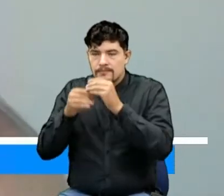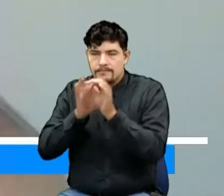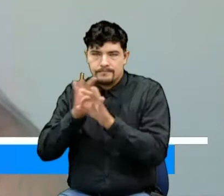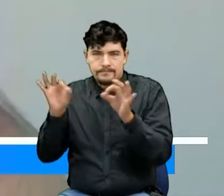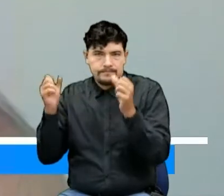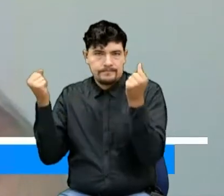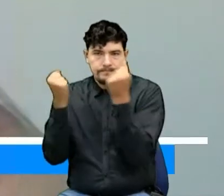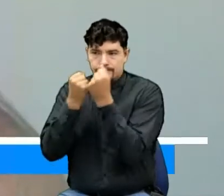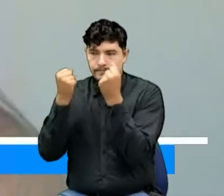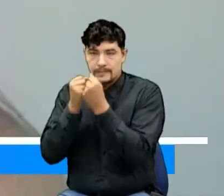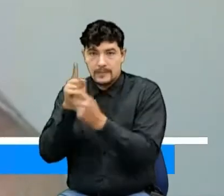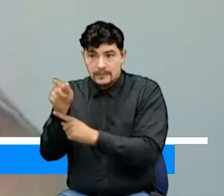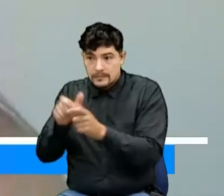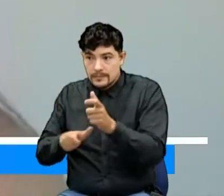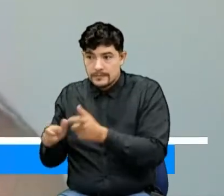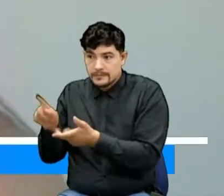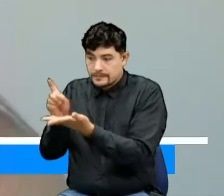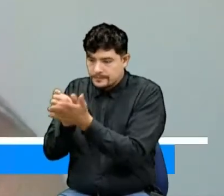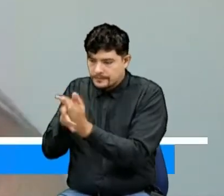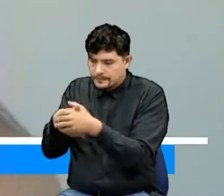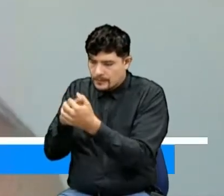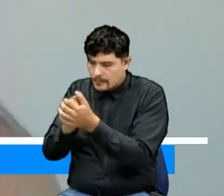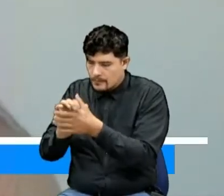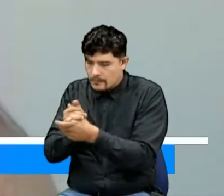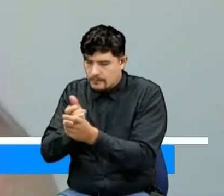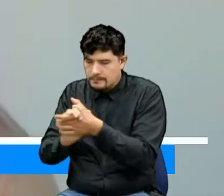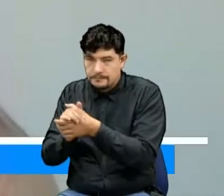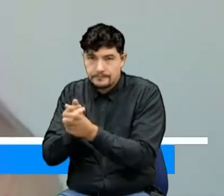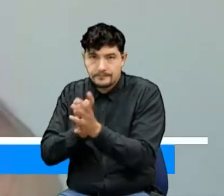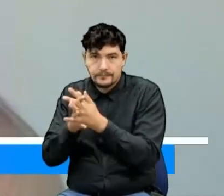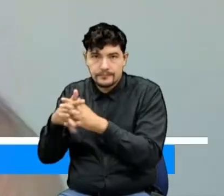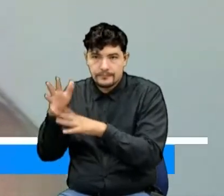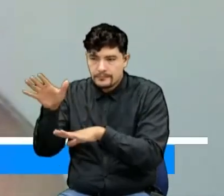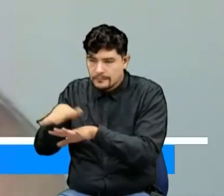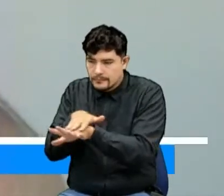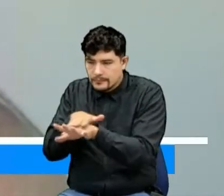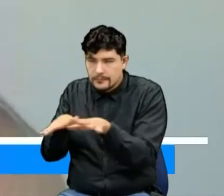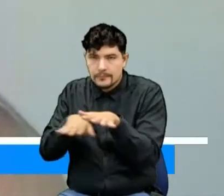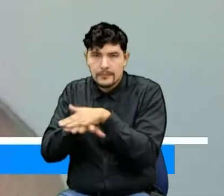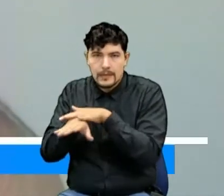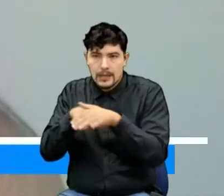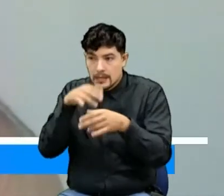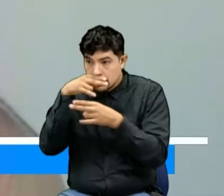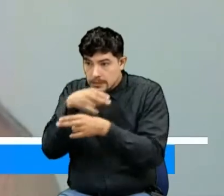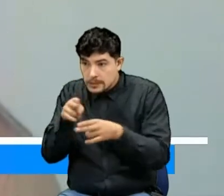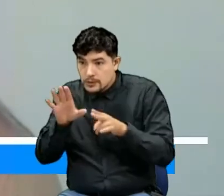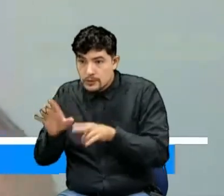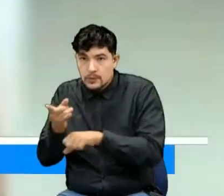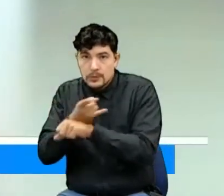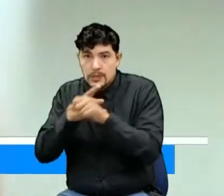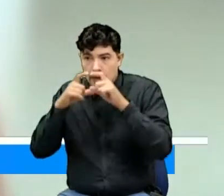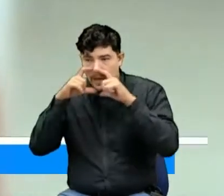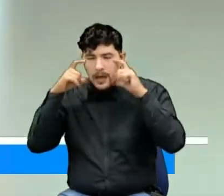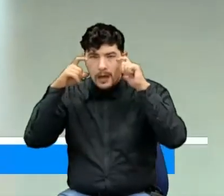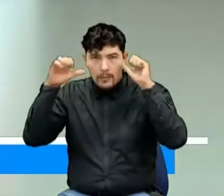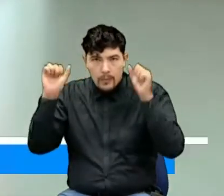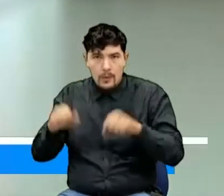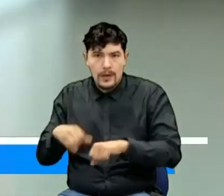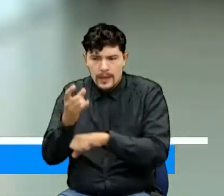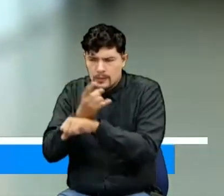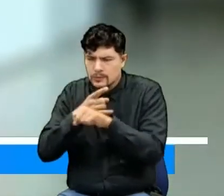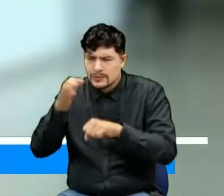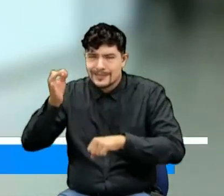que estos gorditos laven sus manitos frecuentemente, usen su gel antibacterial, los chiquitines que ya pueden utilizar su tapabocitas debe ser de